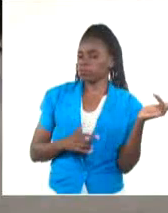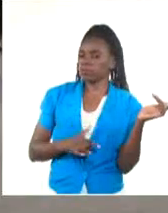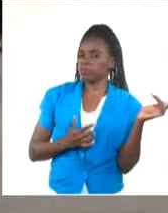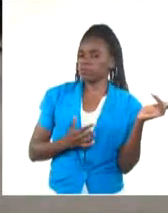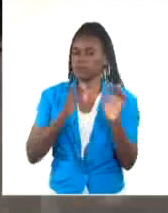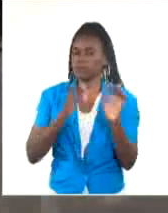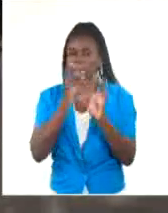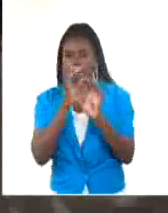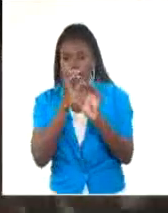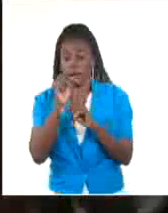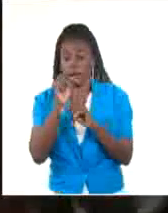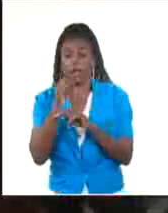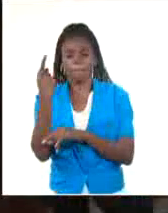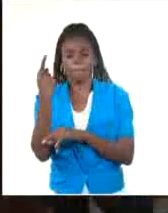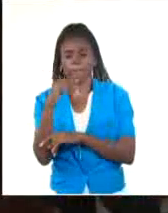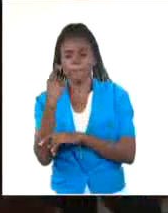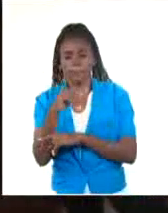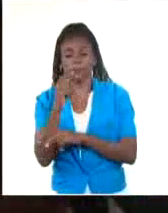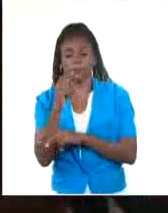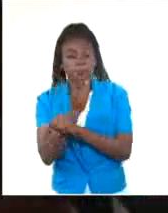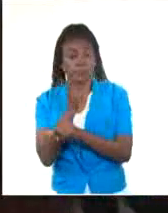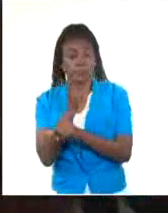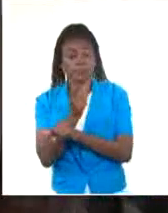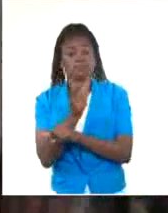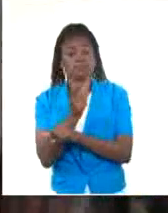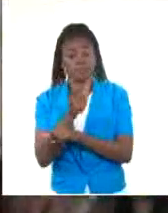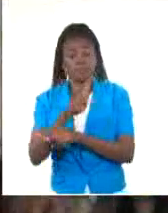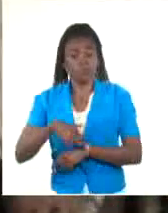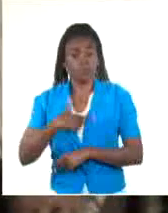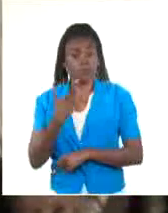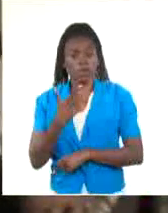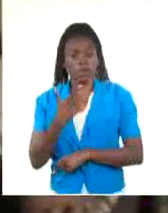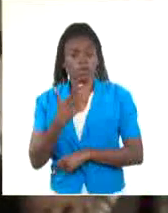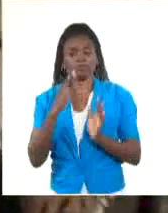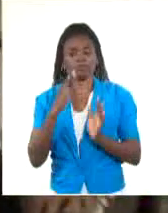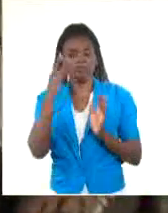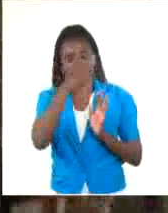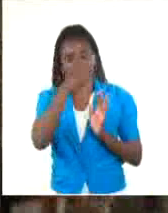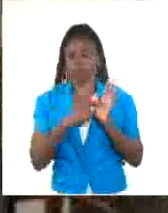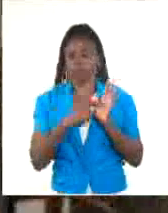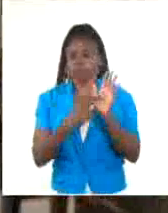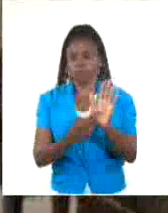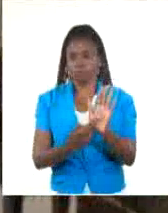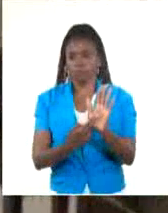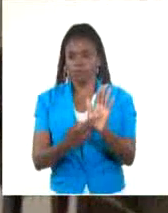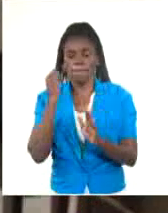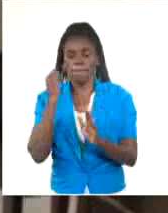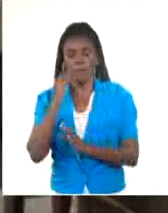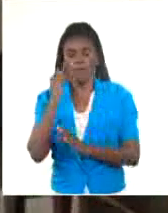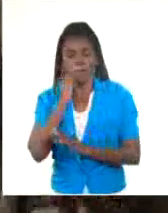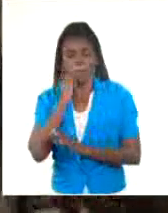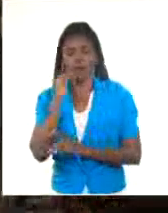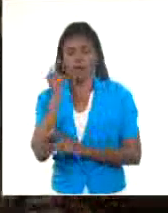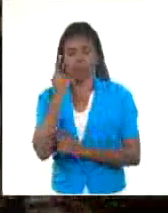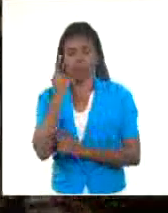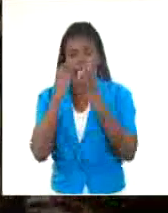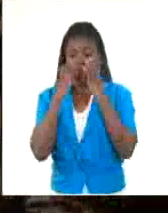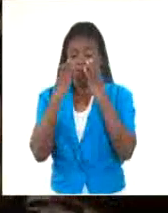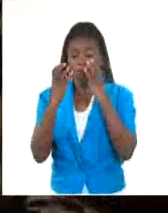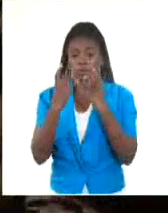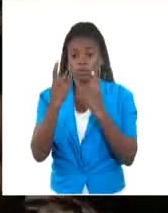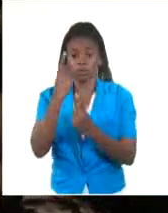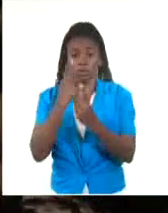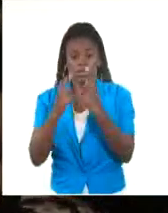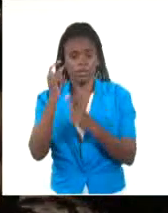donde los instructores de arte fueron reconocidos en colectivo, resultando los más integrales Yustay Favelo desde